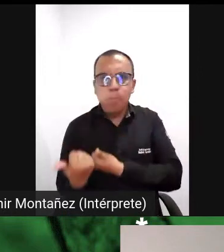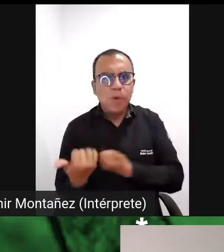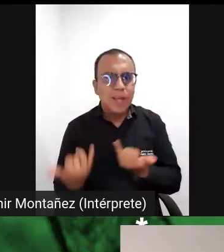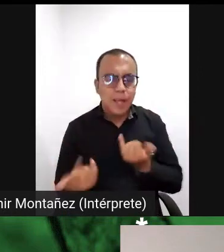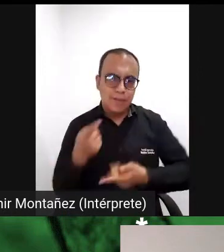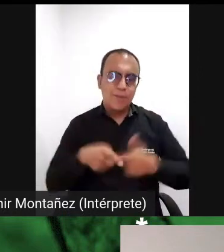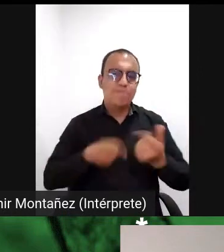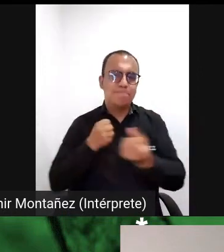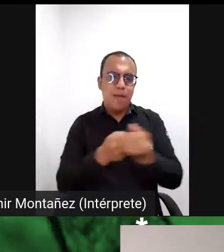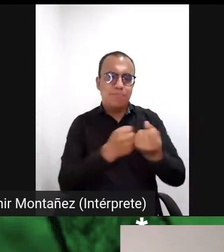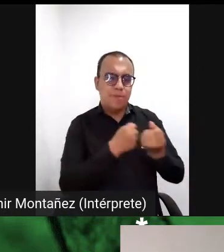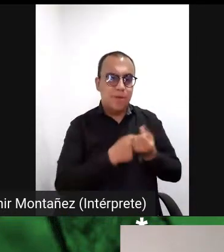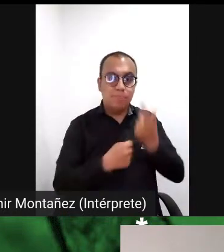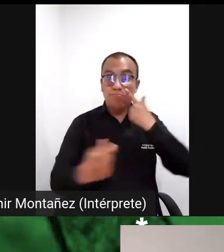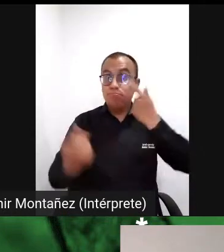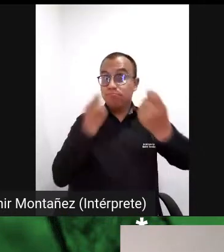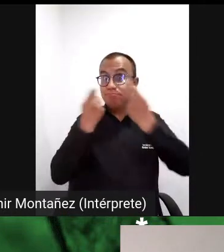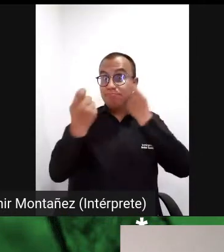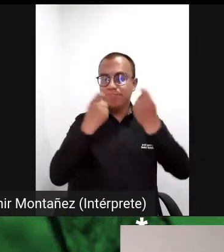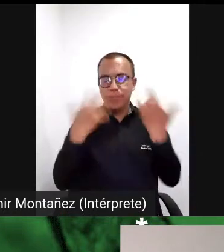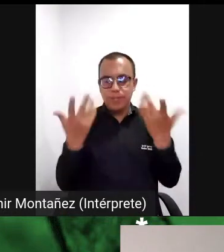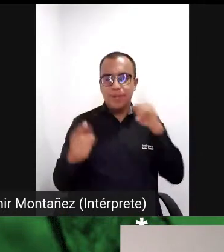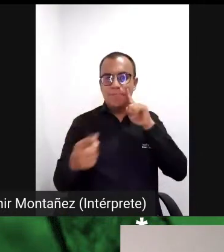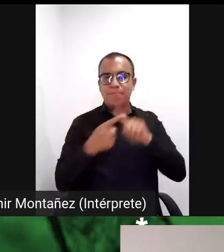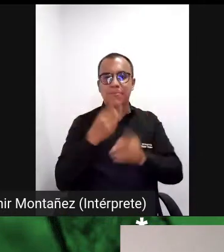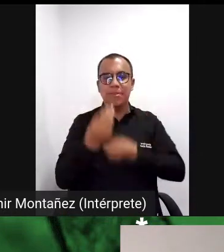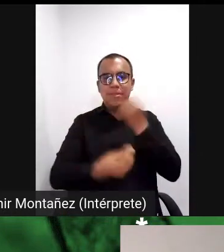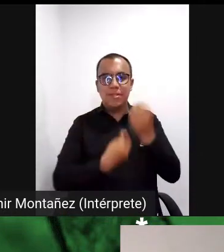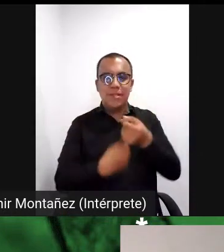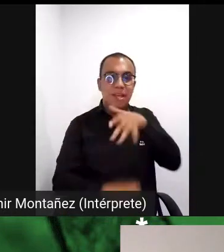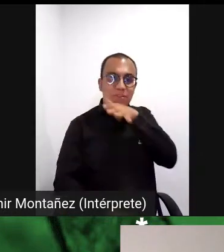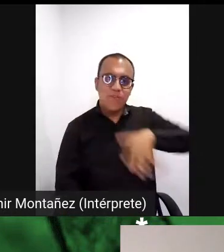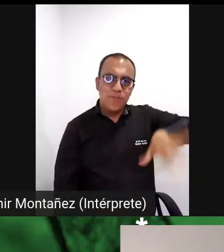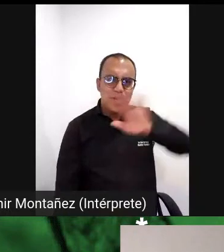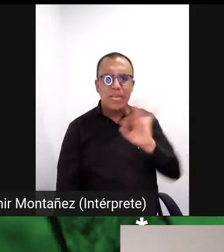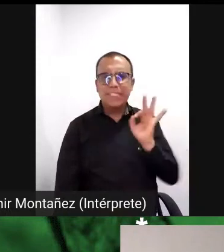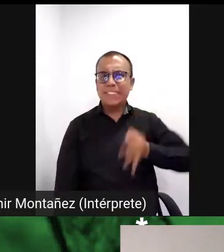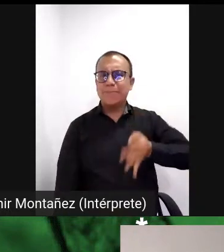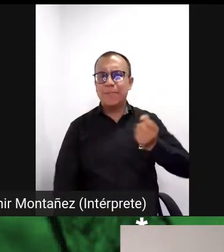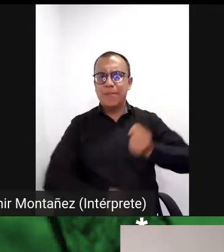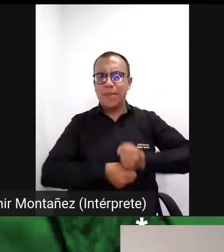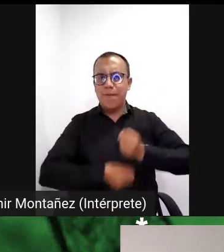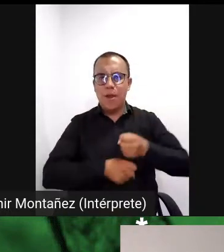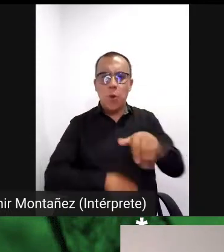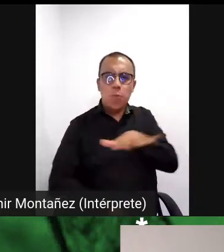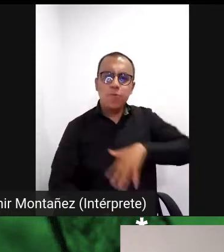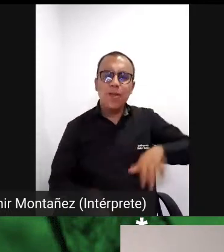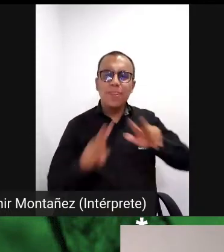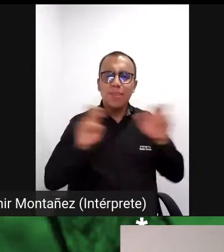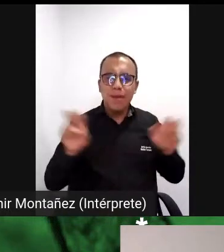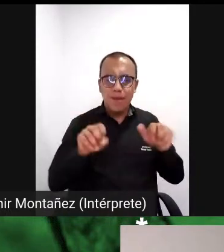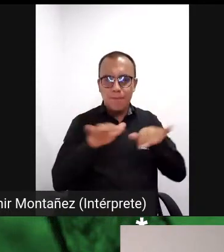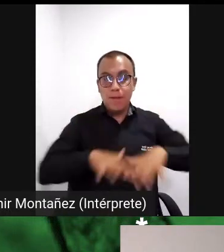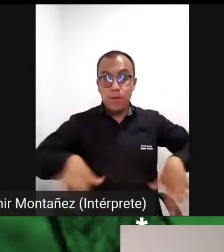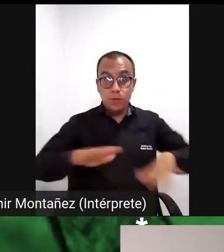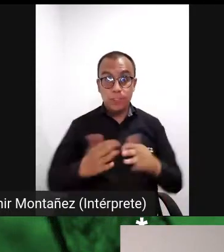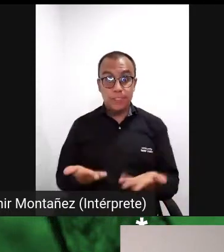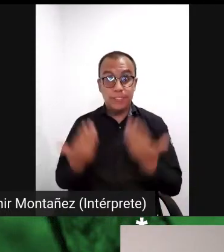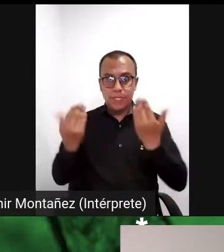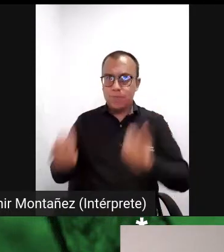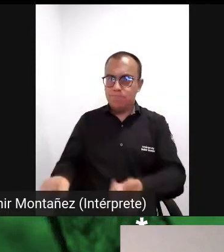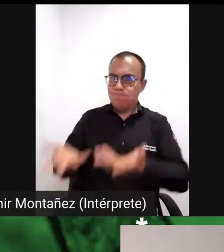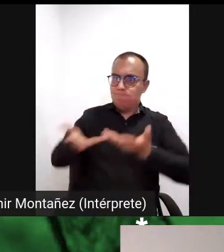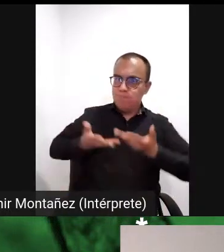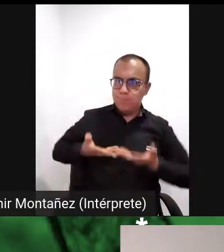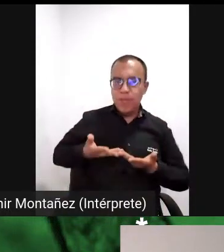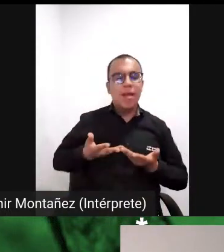esta estrategia para nosotros específicamente que estamos en campo trabajando todo el tiempo. Fue muy valioso para nosotros todo este trabajo. No hemos